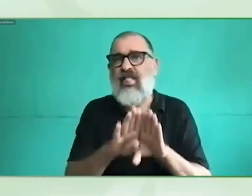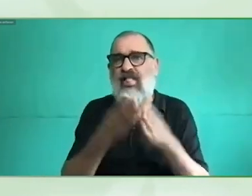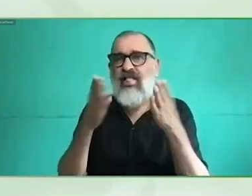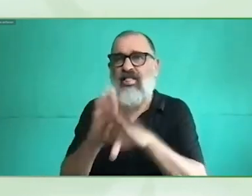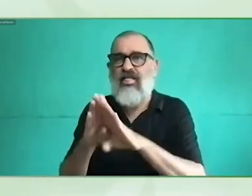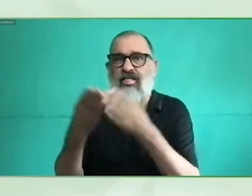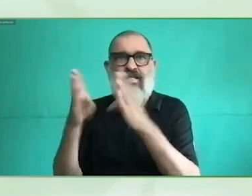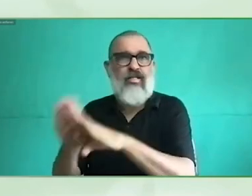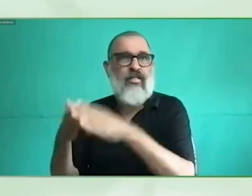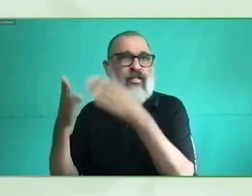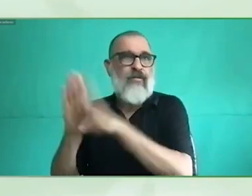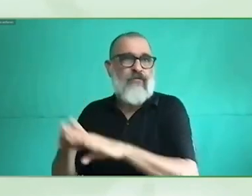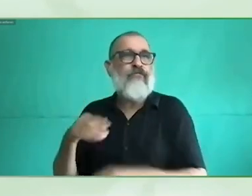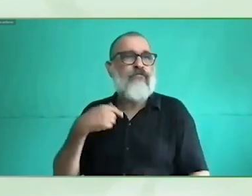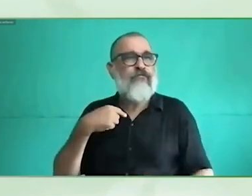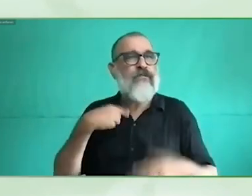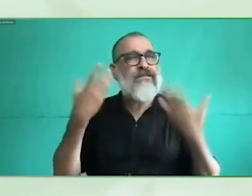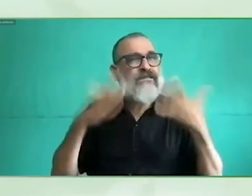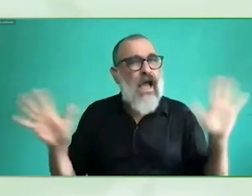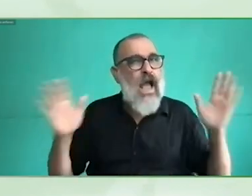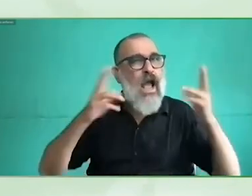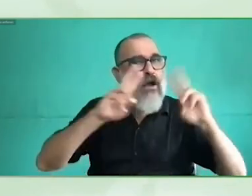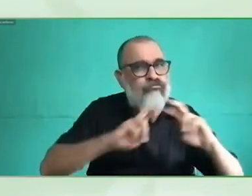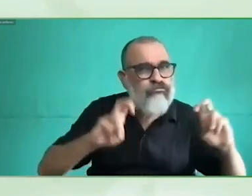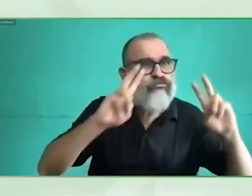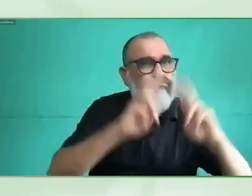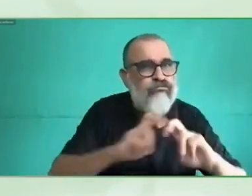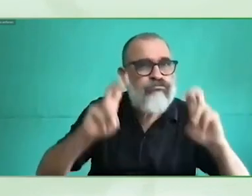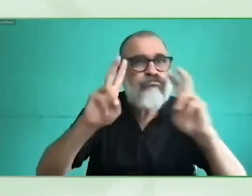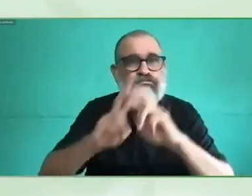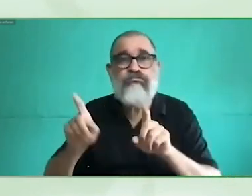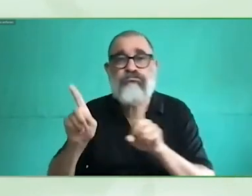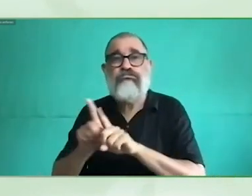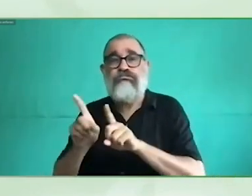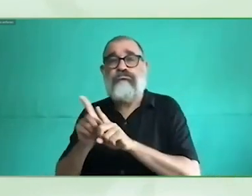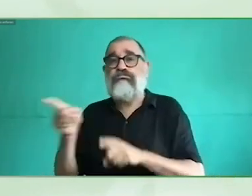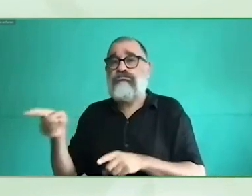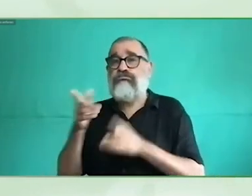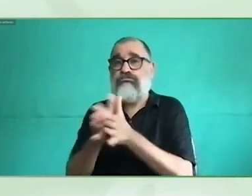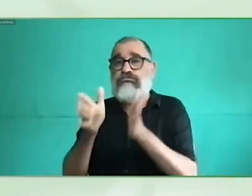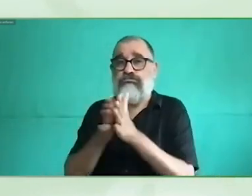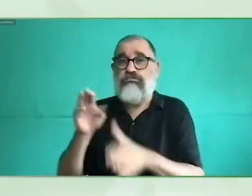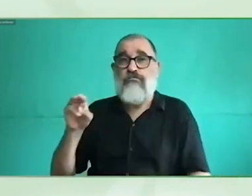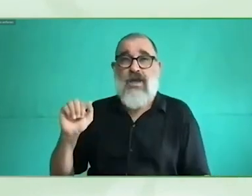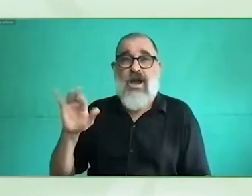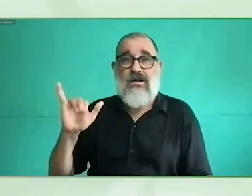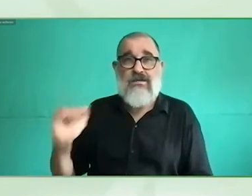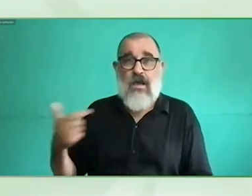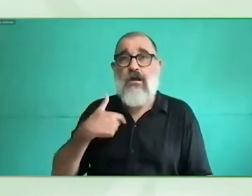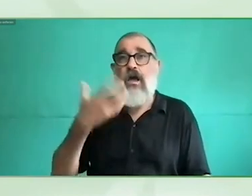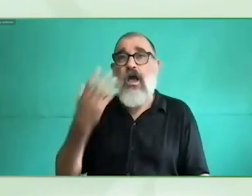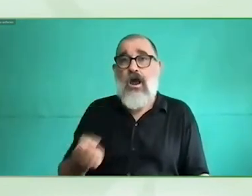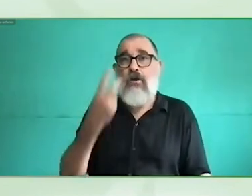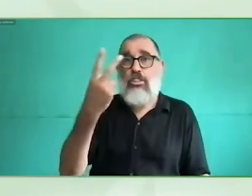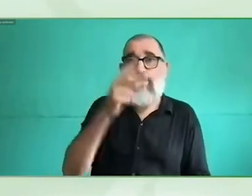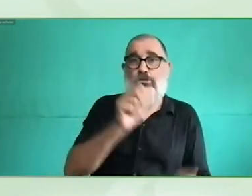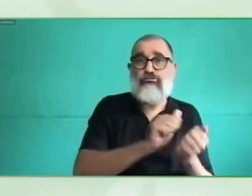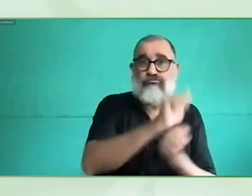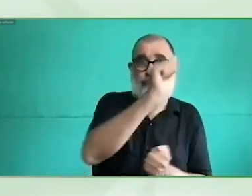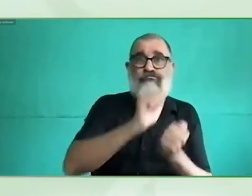soy internacionalista y politóloga eso me ha dado una ventaja